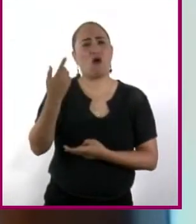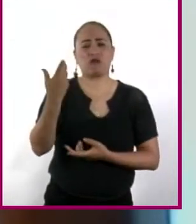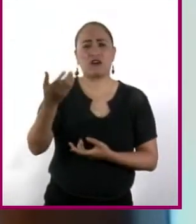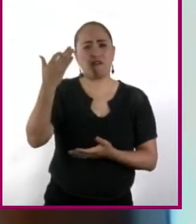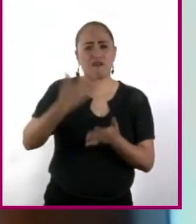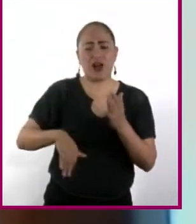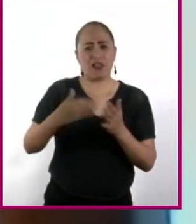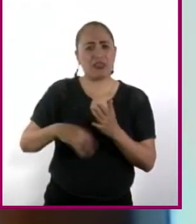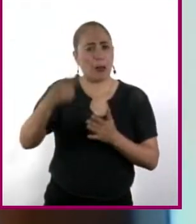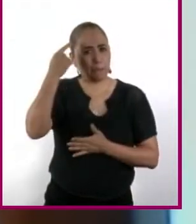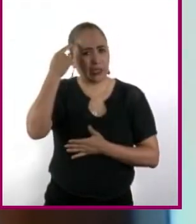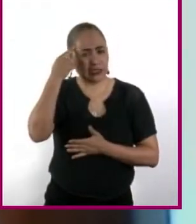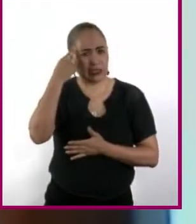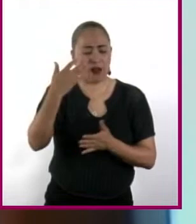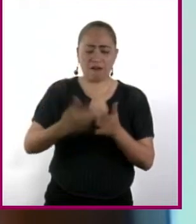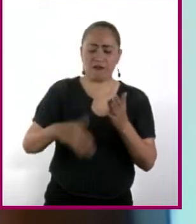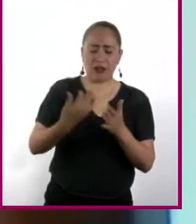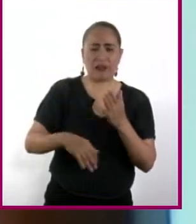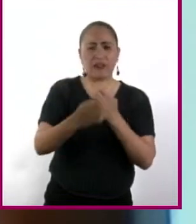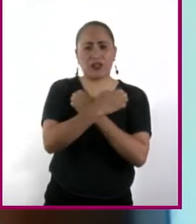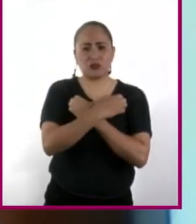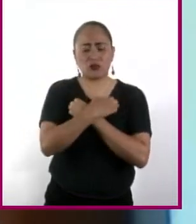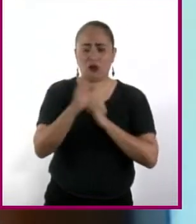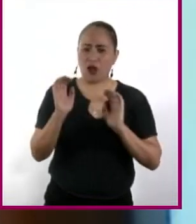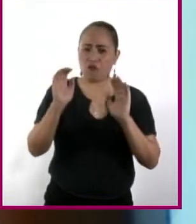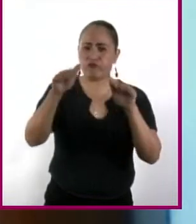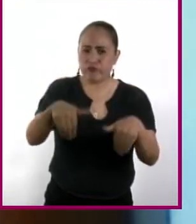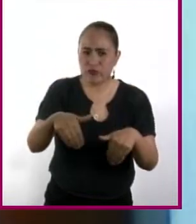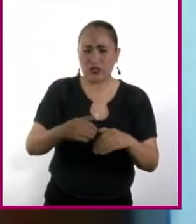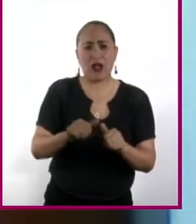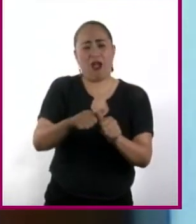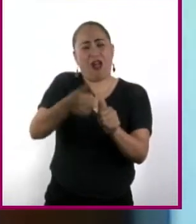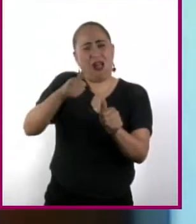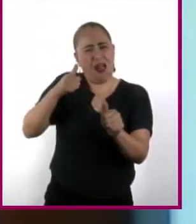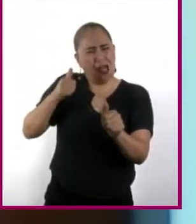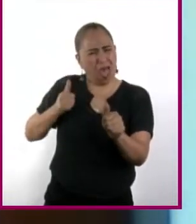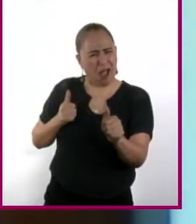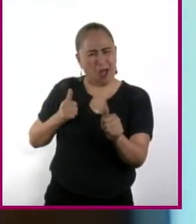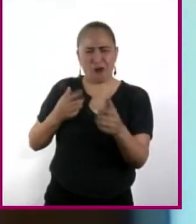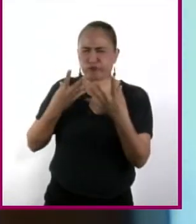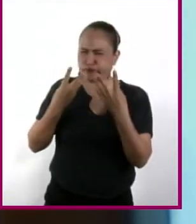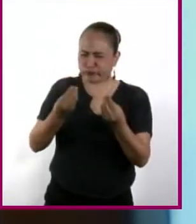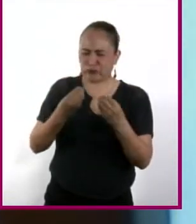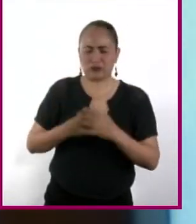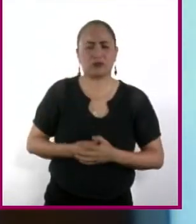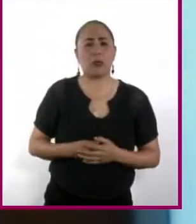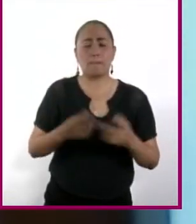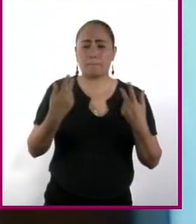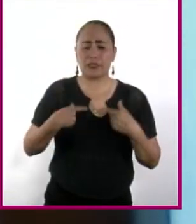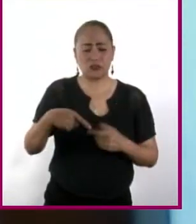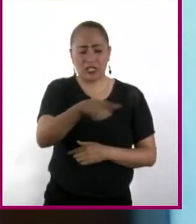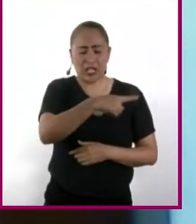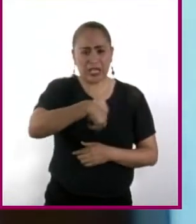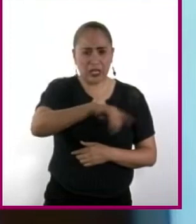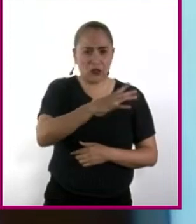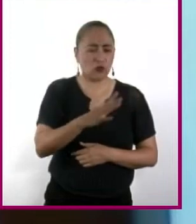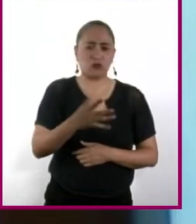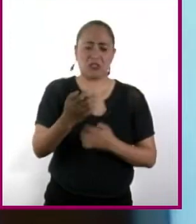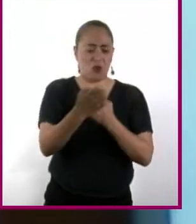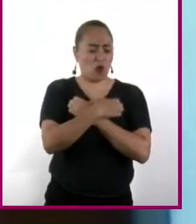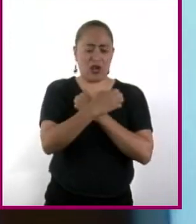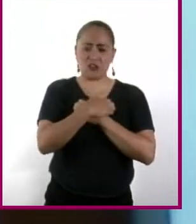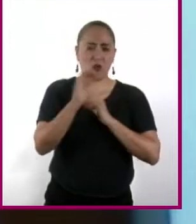tenemos rezagos. Si veamos los que tienen menos capacidad de